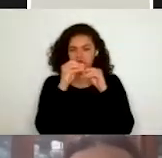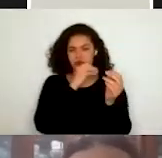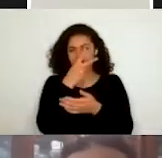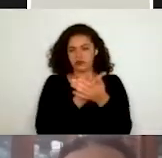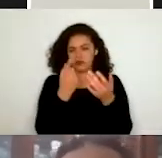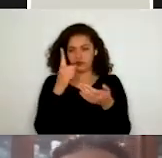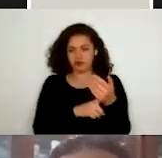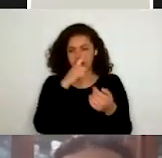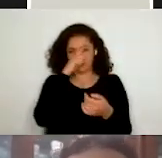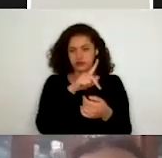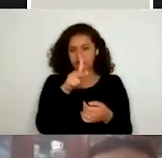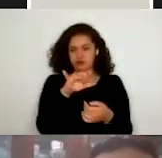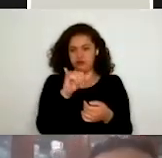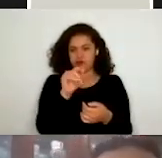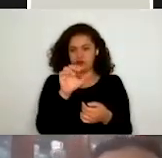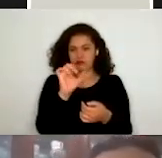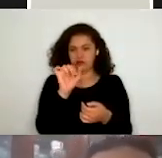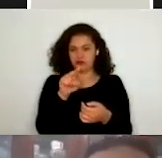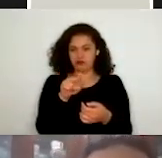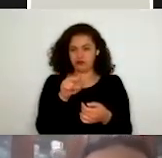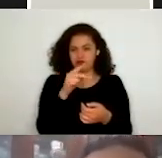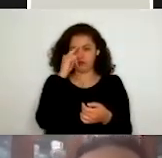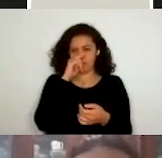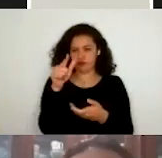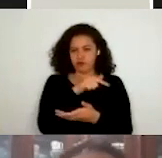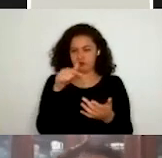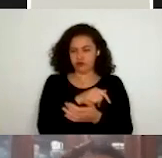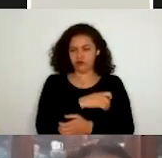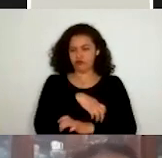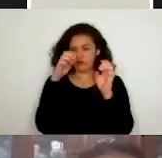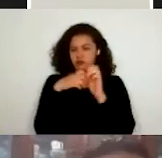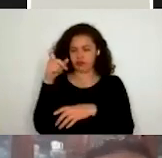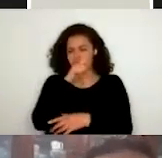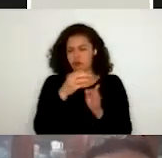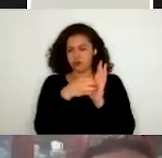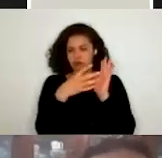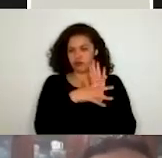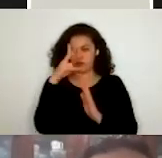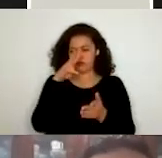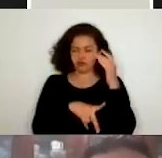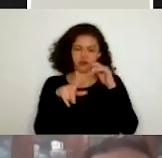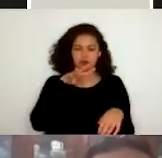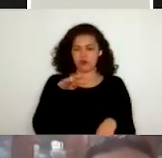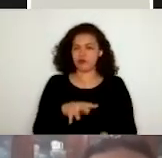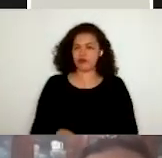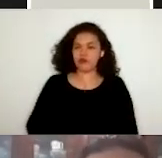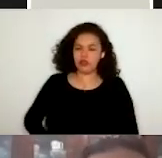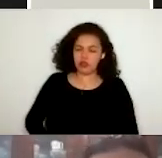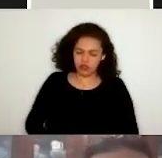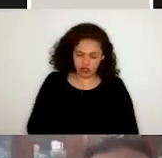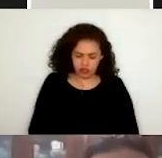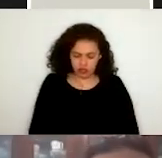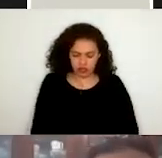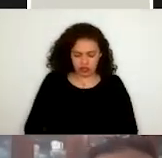civil para establecimientos. Estos fueron publicados en el 2019. Y vimos de manera